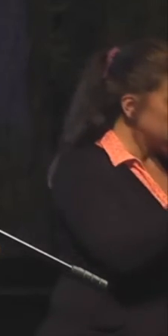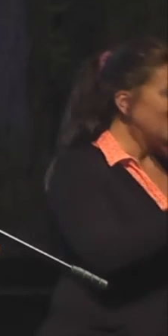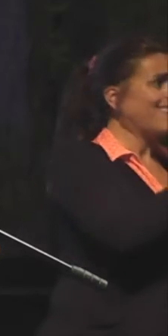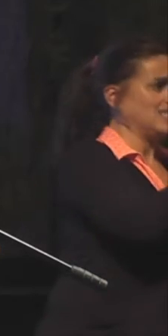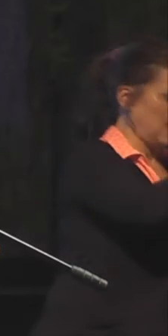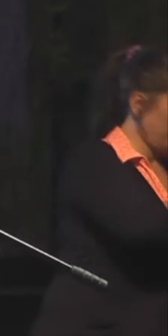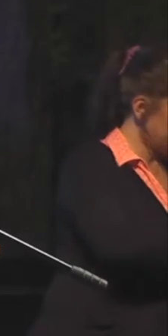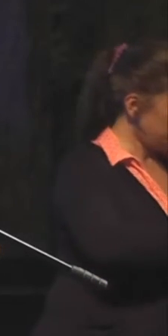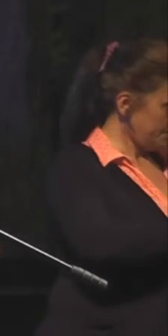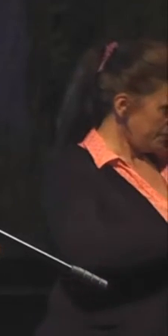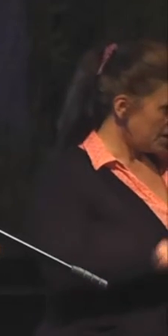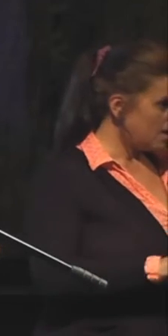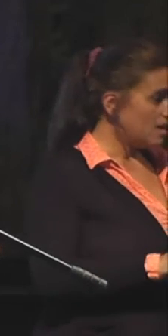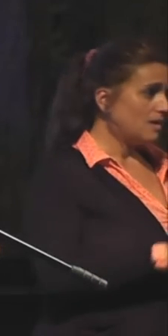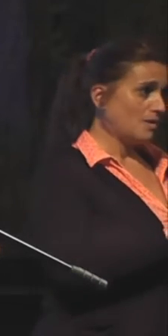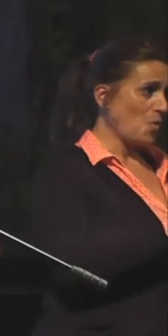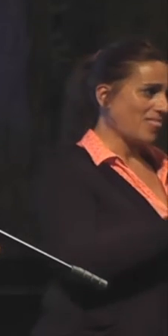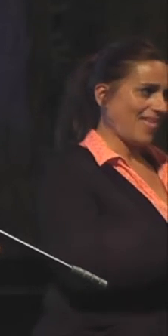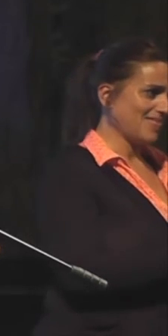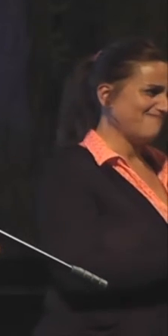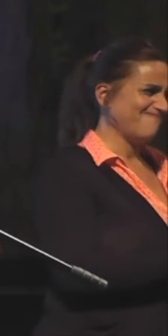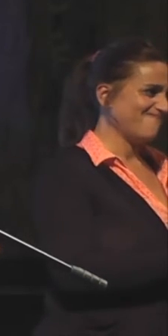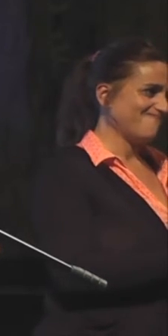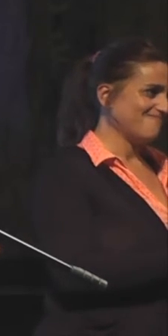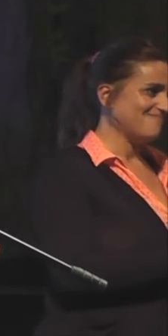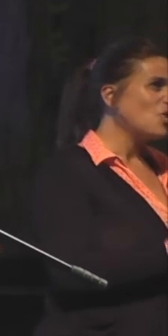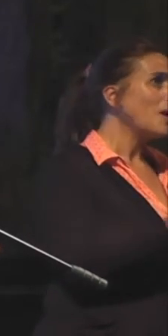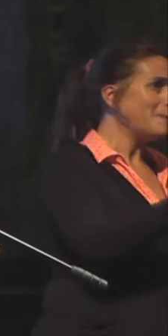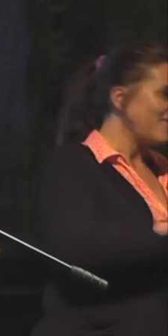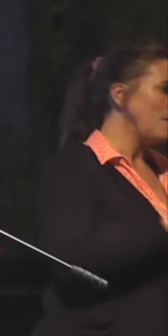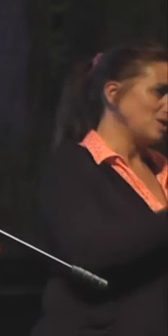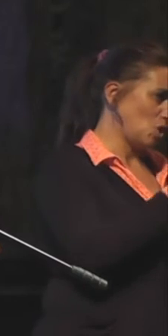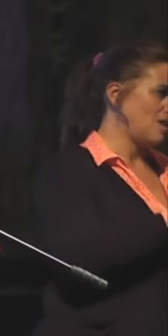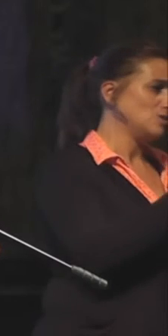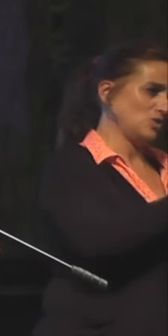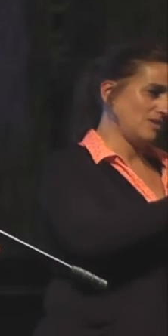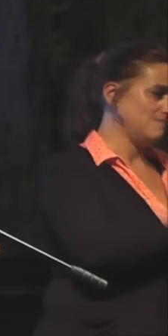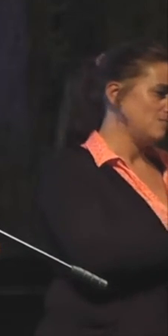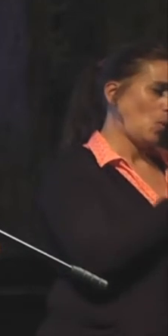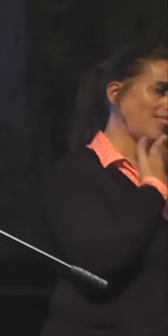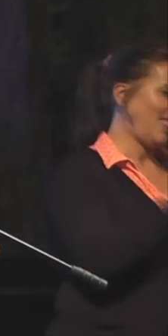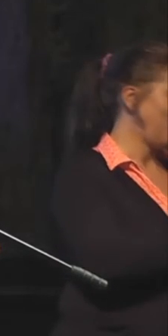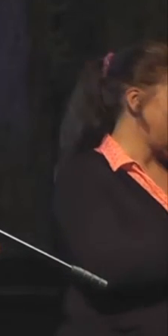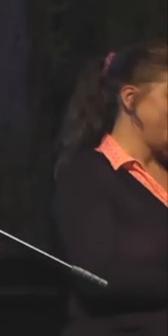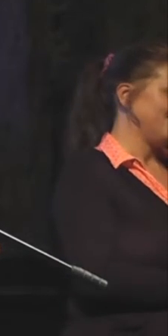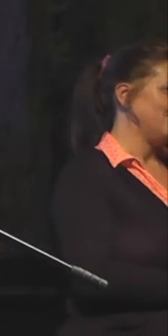tercera vez no están entendiendo lo que piden gritan y claman las mayorías sociales que si está entendiendo